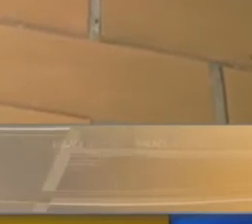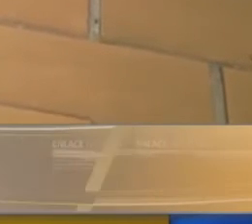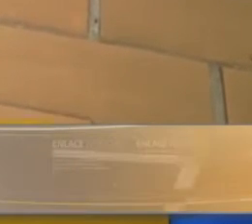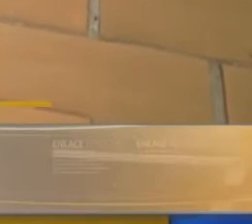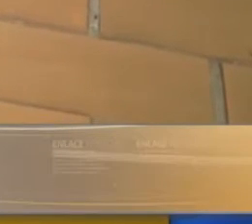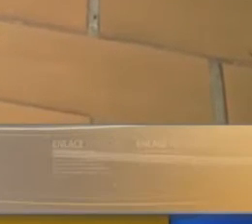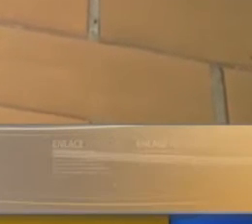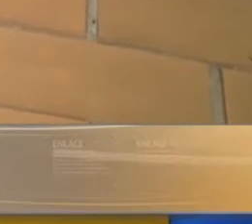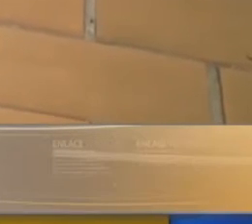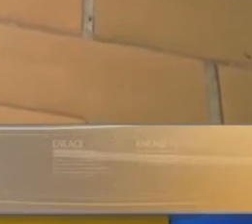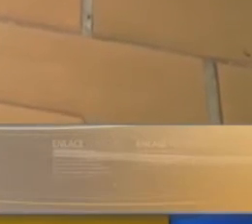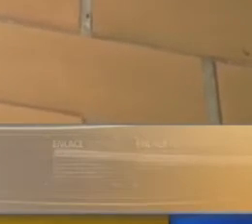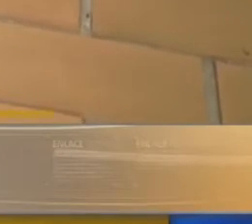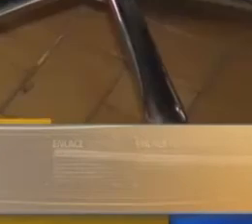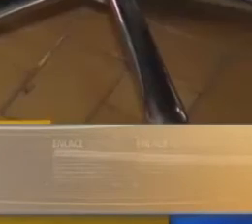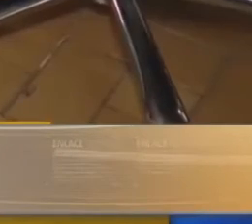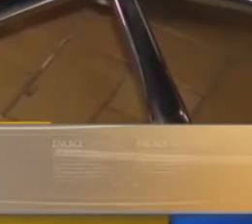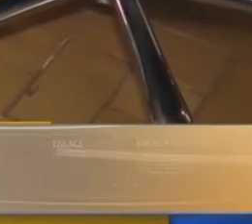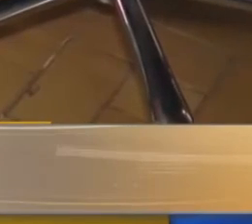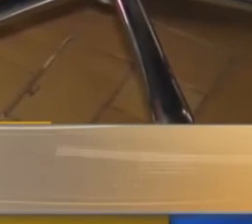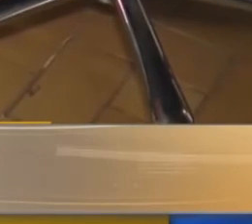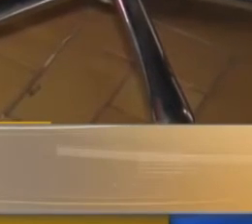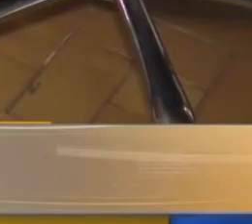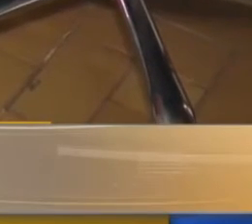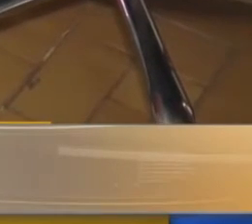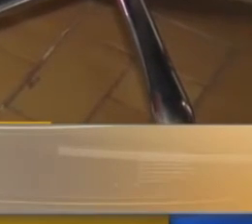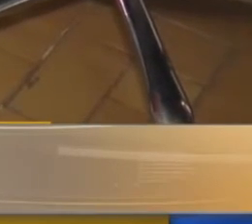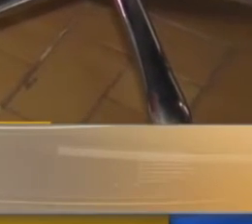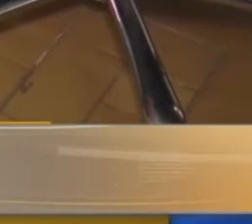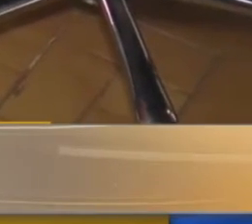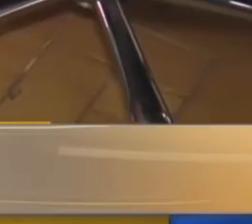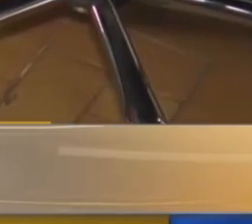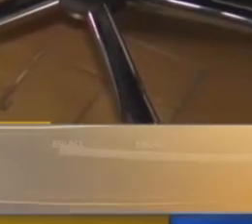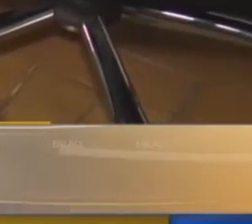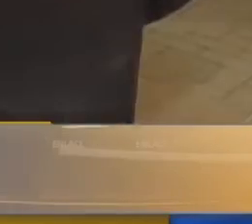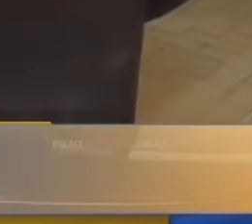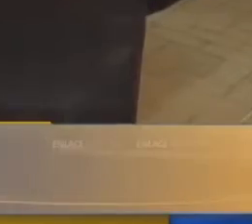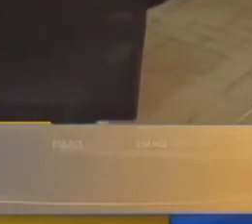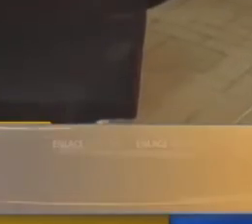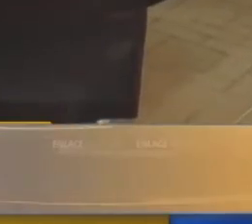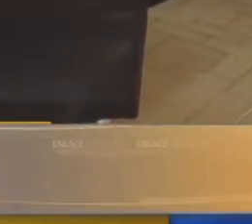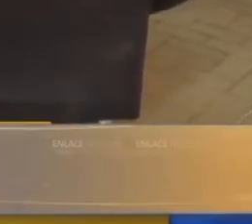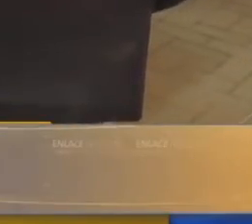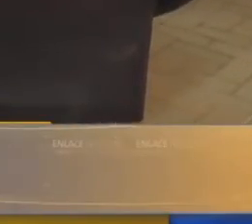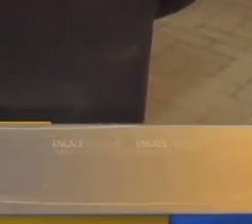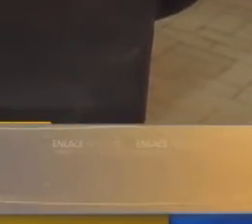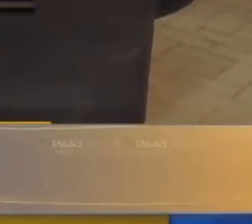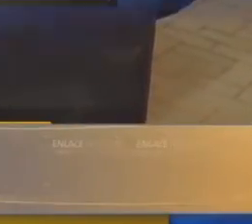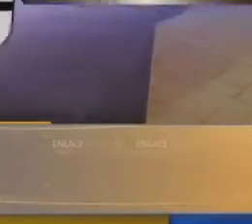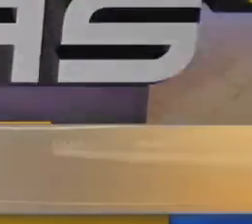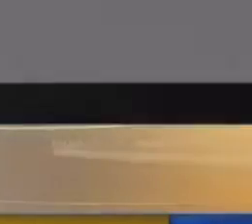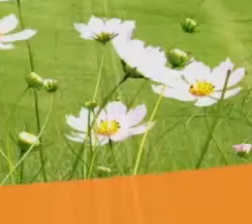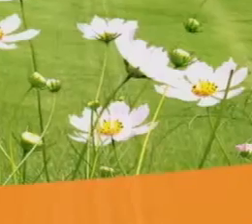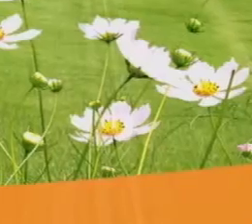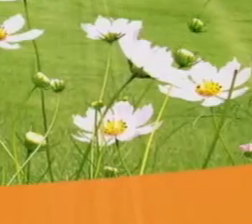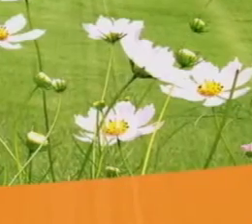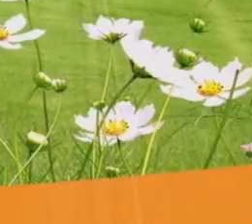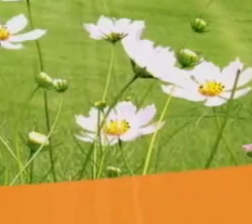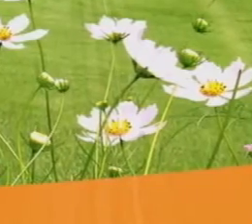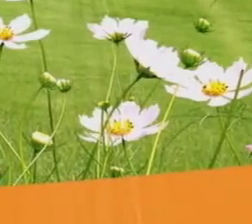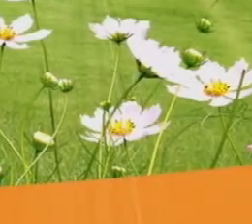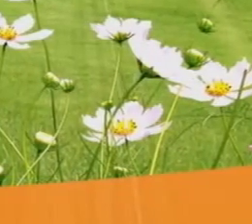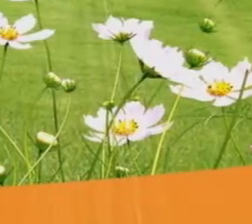jornada de la alcaldía que cada semana se adelantan en las distintas dependencias oficiales para evitar accidentes en las escaleras de las oficinas del municipio.